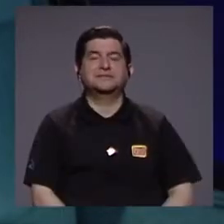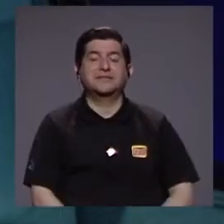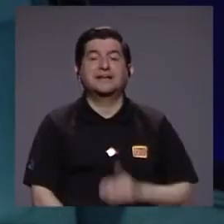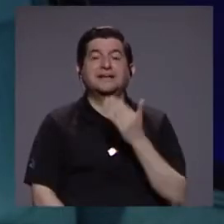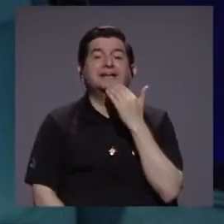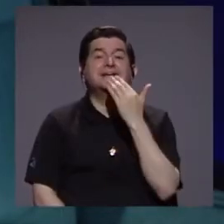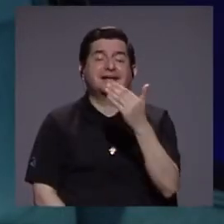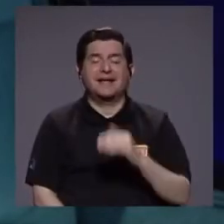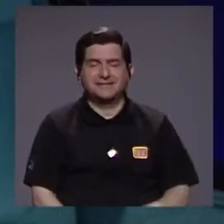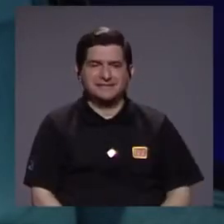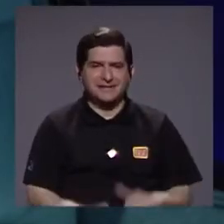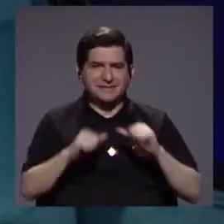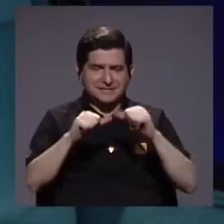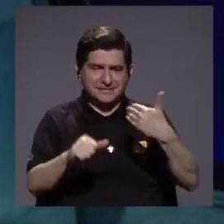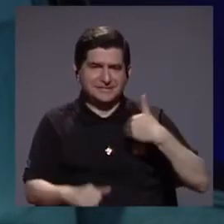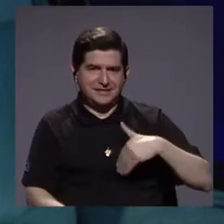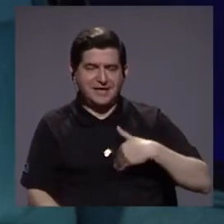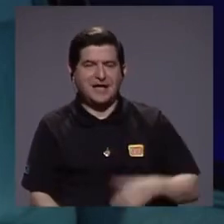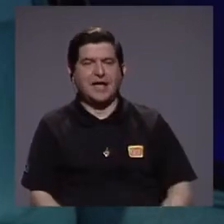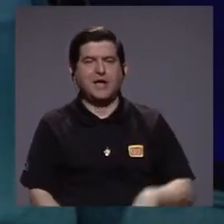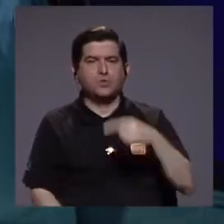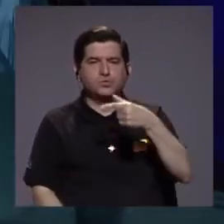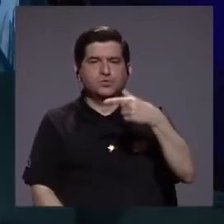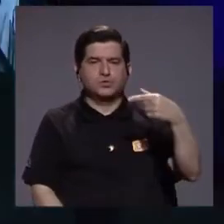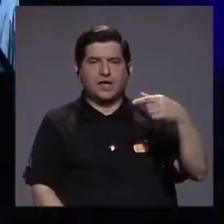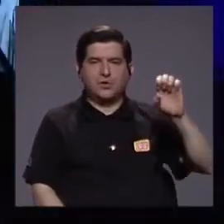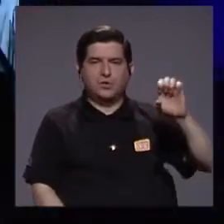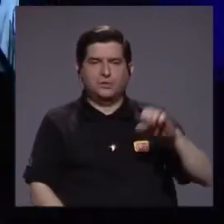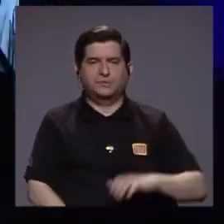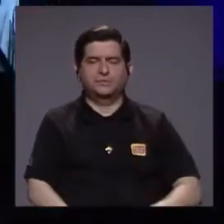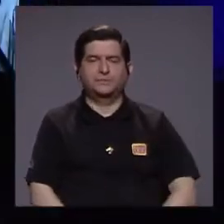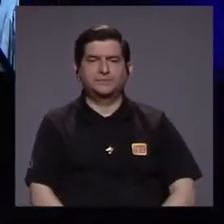gracias. Continuamos con el señor Gustavo Gutiérrez.